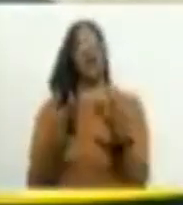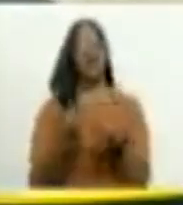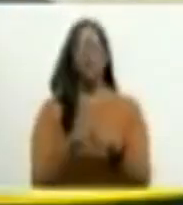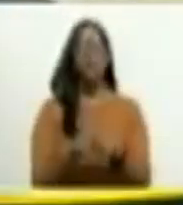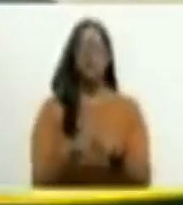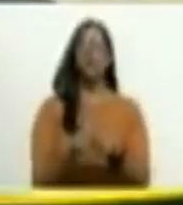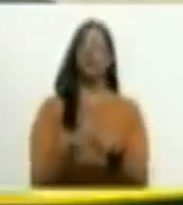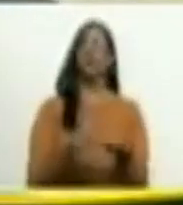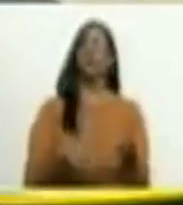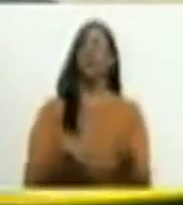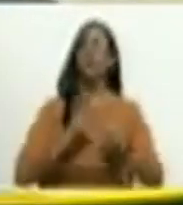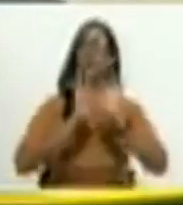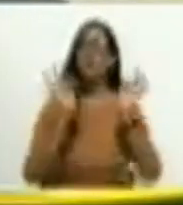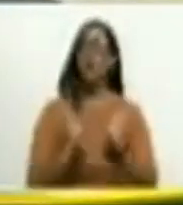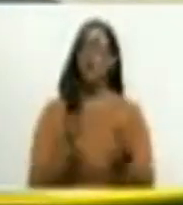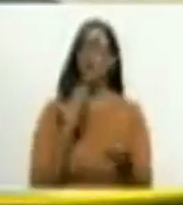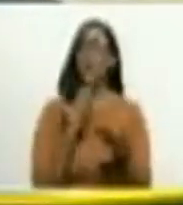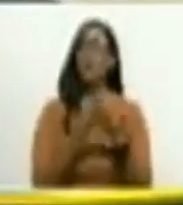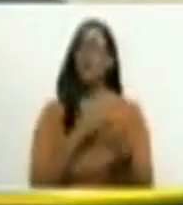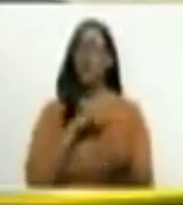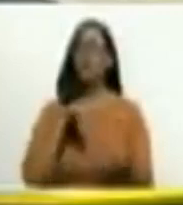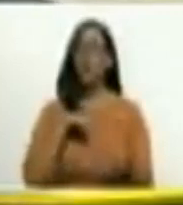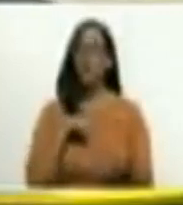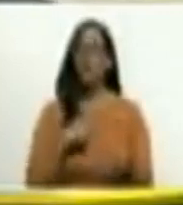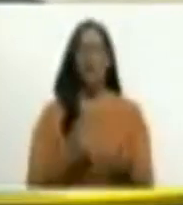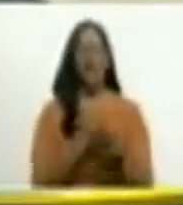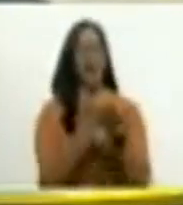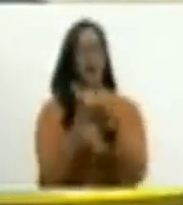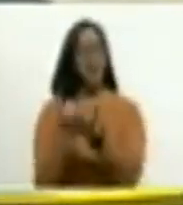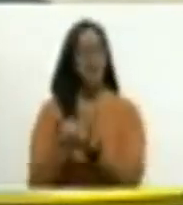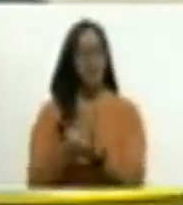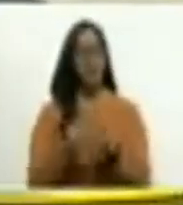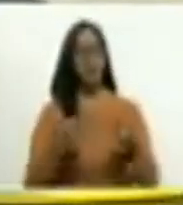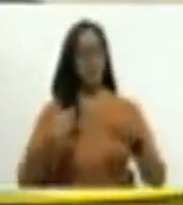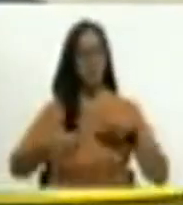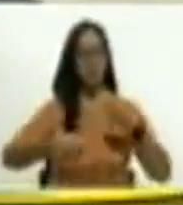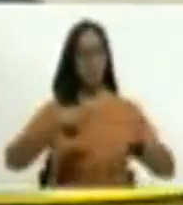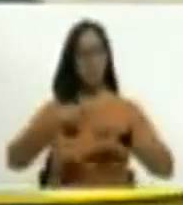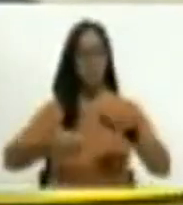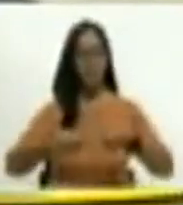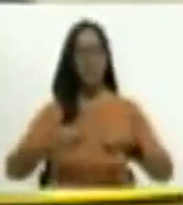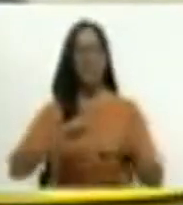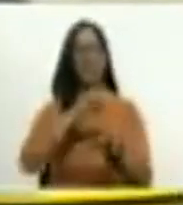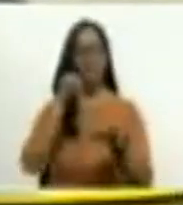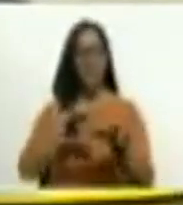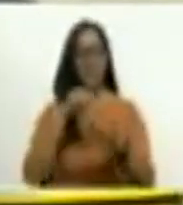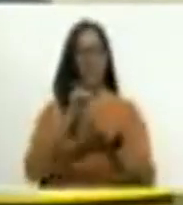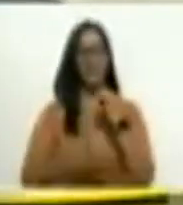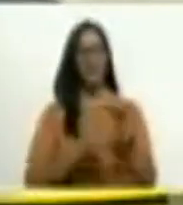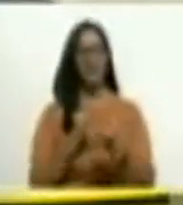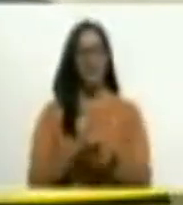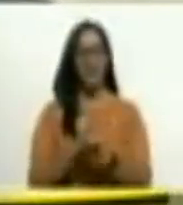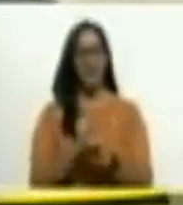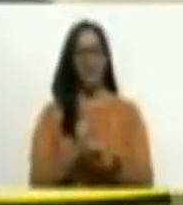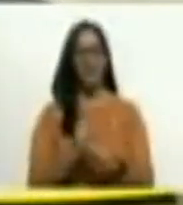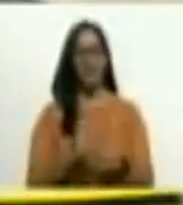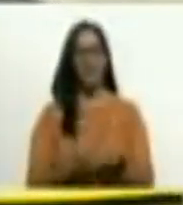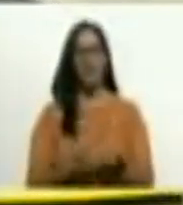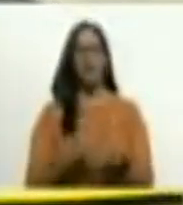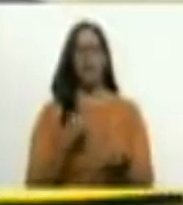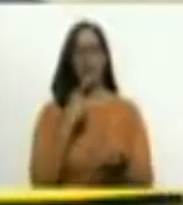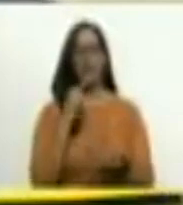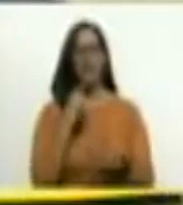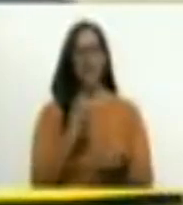que nos van a permitir a nosotros poder favorecer y llamar todas las inversiones necesarias, tanto nacionales como internacionales. Como bien lo decía